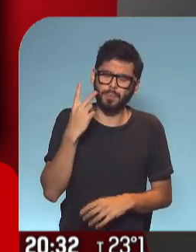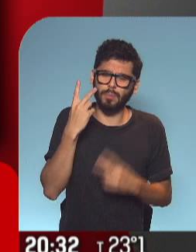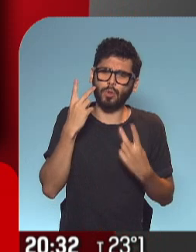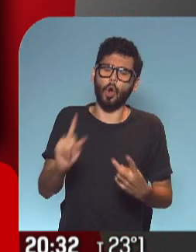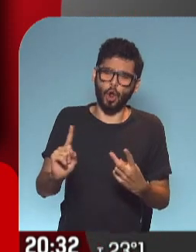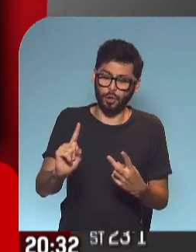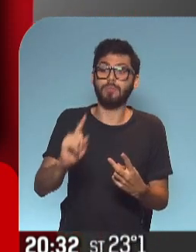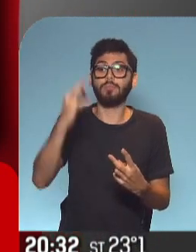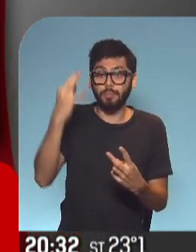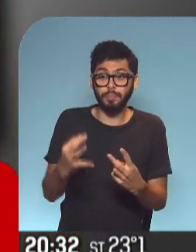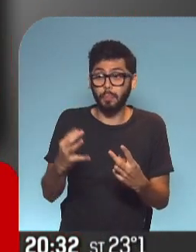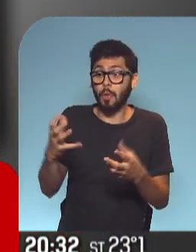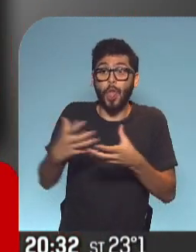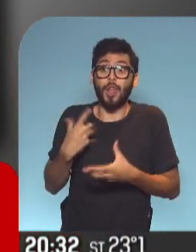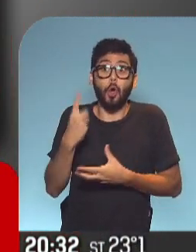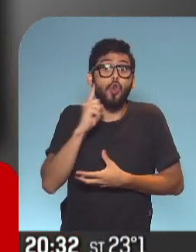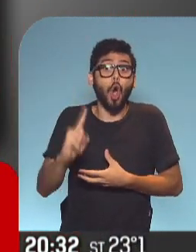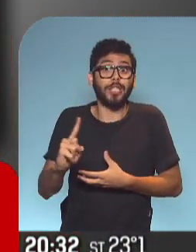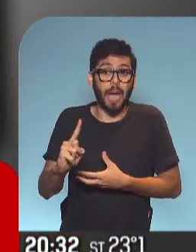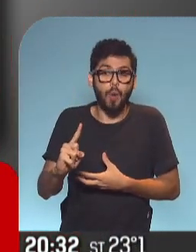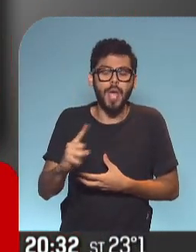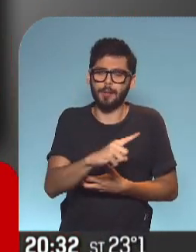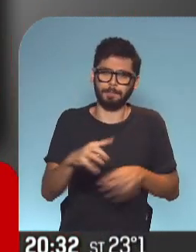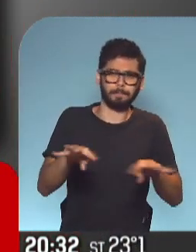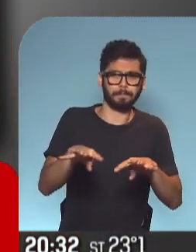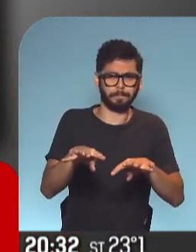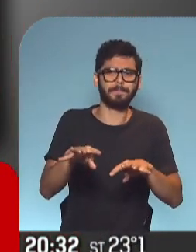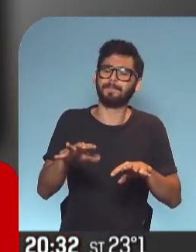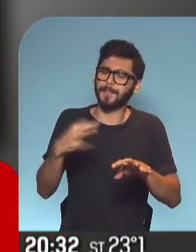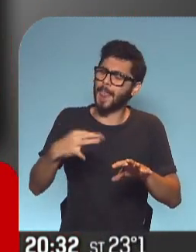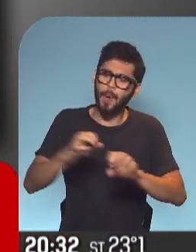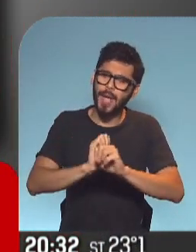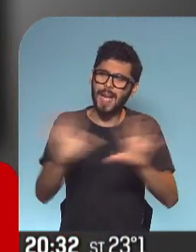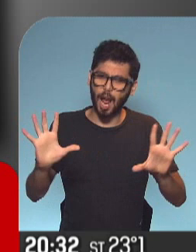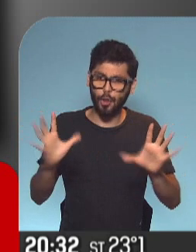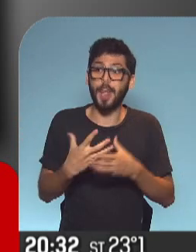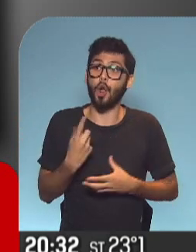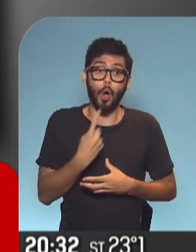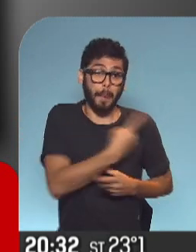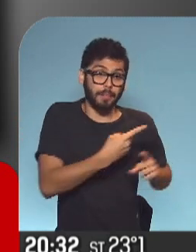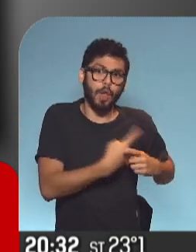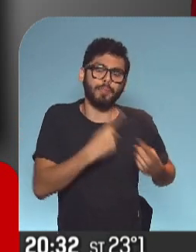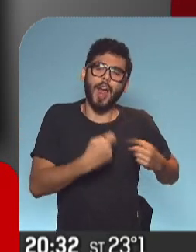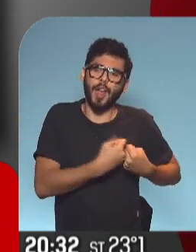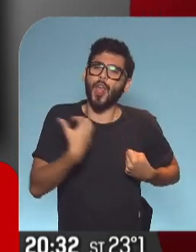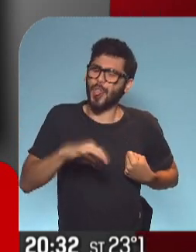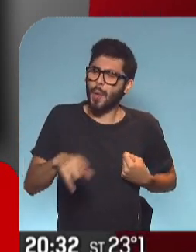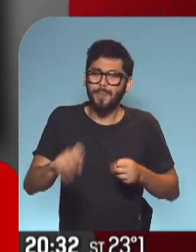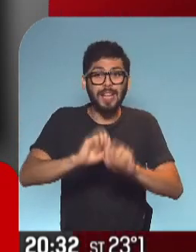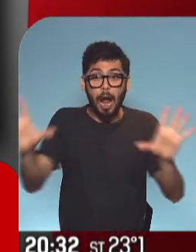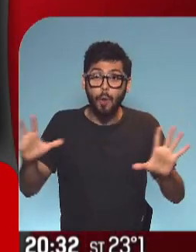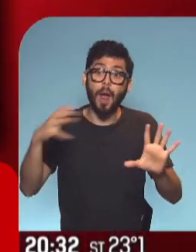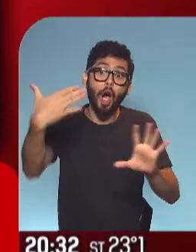que el directorio desconocía en su totalidad el directorio expresó la necesidad de aclarar con urgencia lo ocurrido y que no vuelva a reiterarse